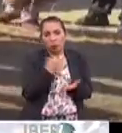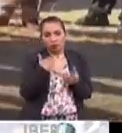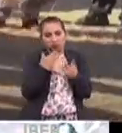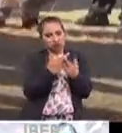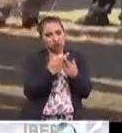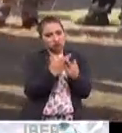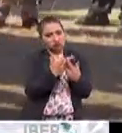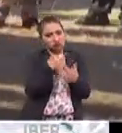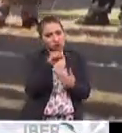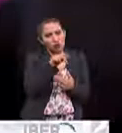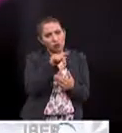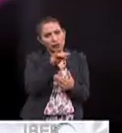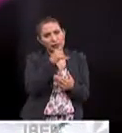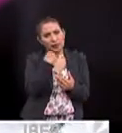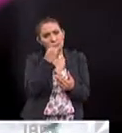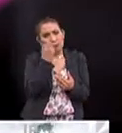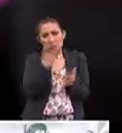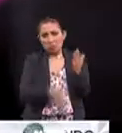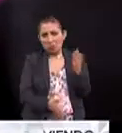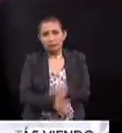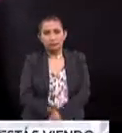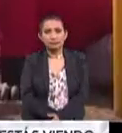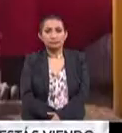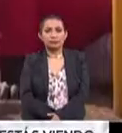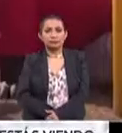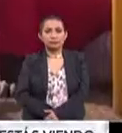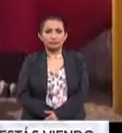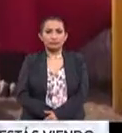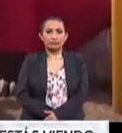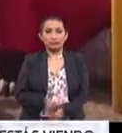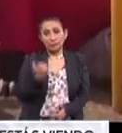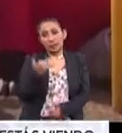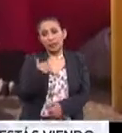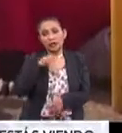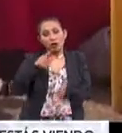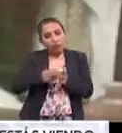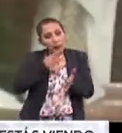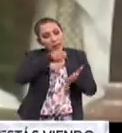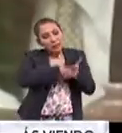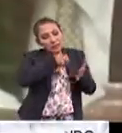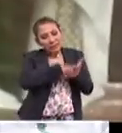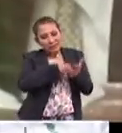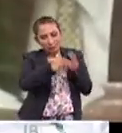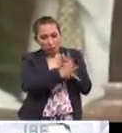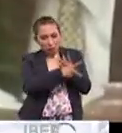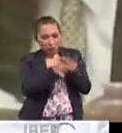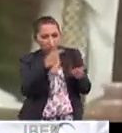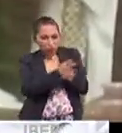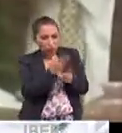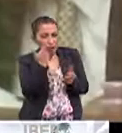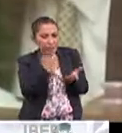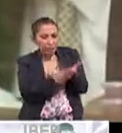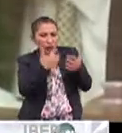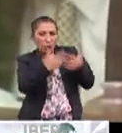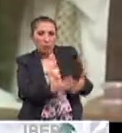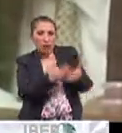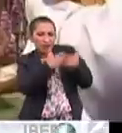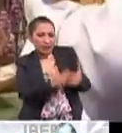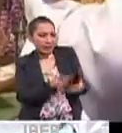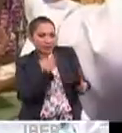nutrientes hacia la dieta a muy bajo costo. Eso, y reformular los alimentos que se están produciendo de manera